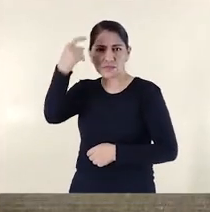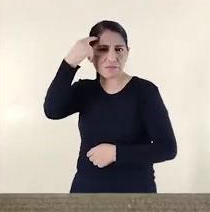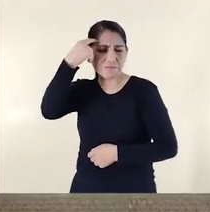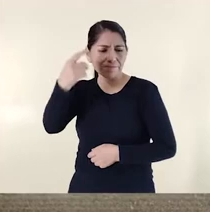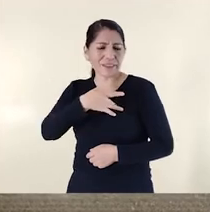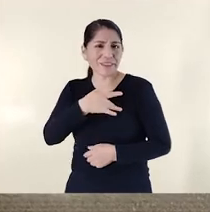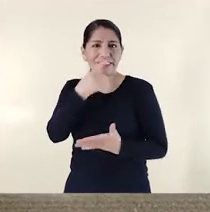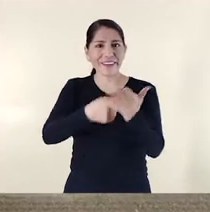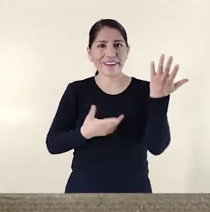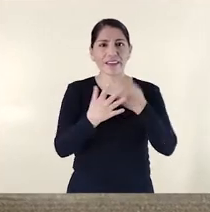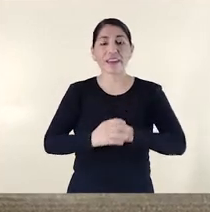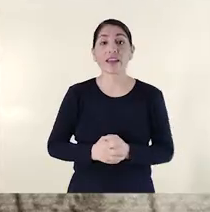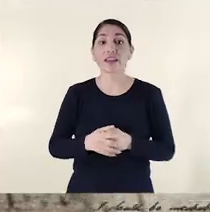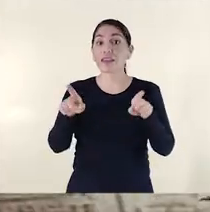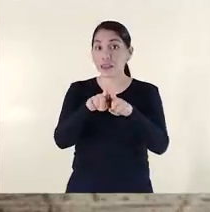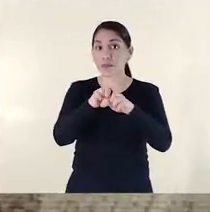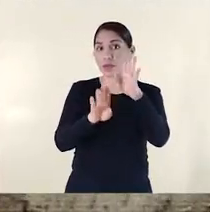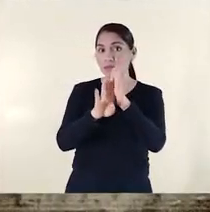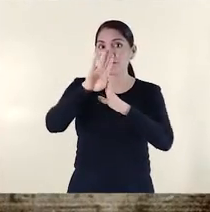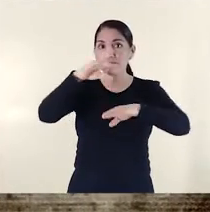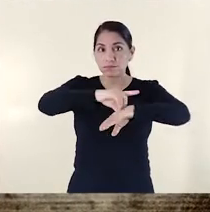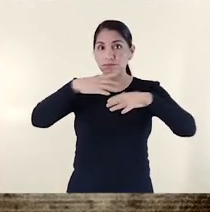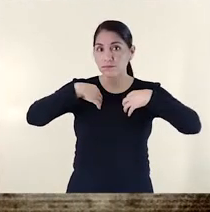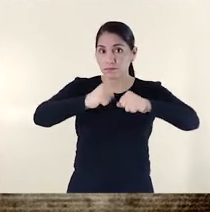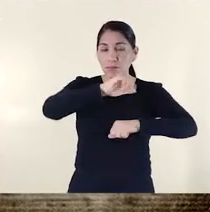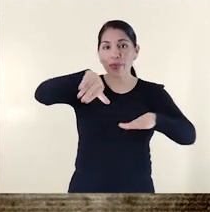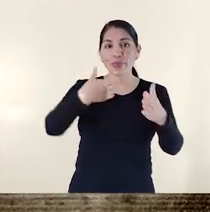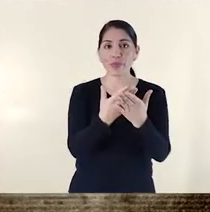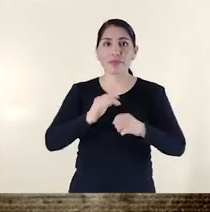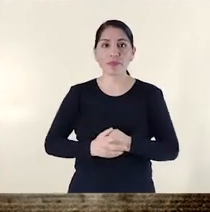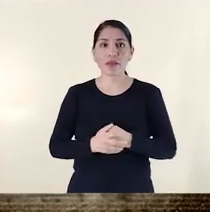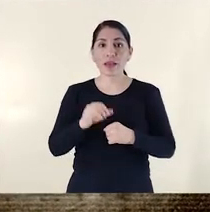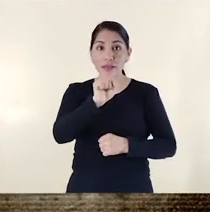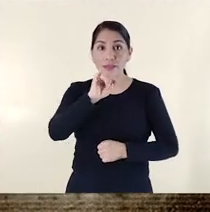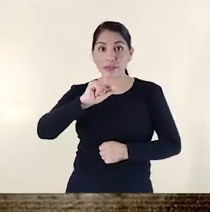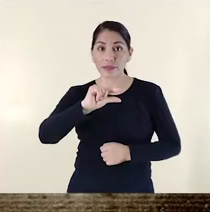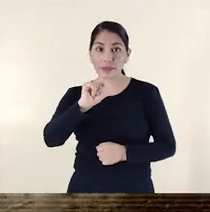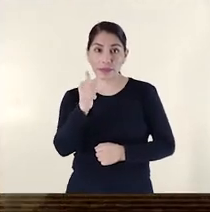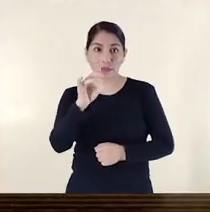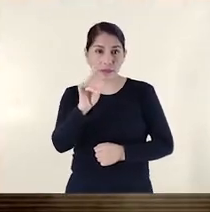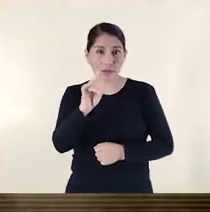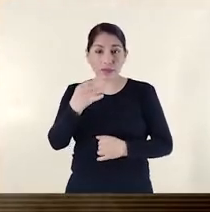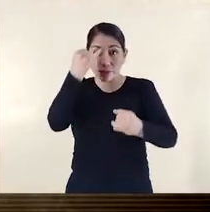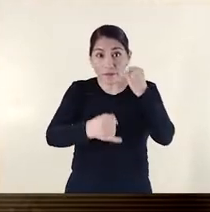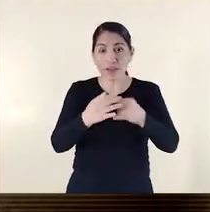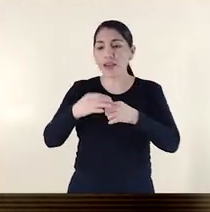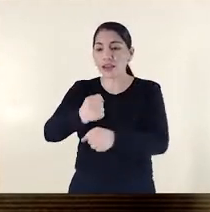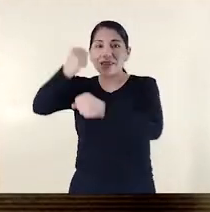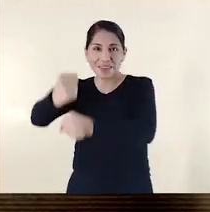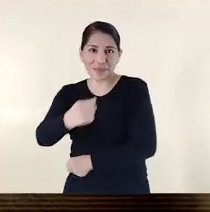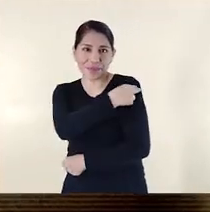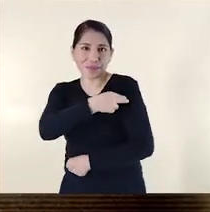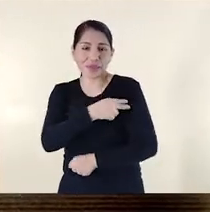las enfermedades, sino también del progreso de la medicina en general. A finales del siglo XVII se establece este hospital en